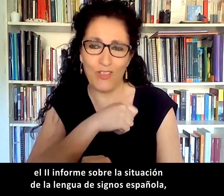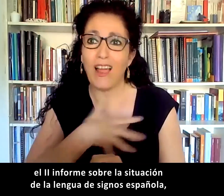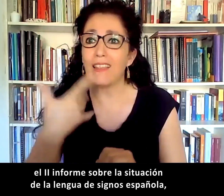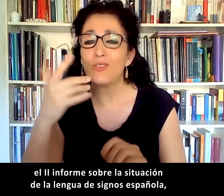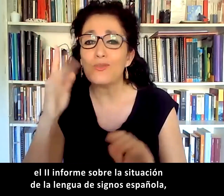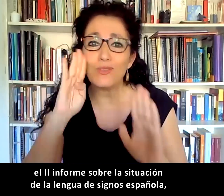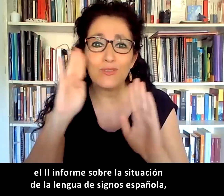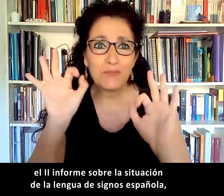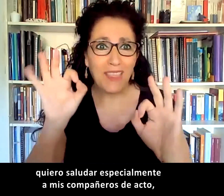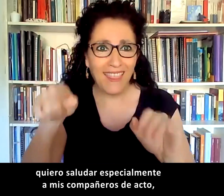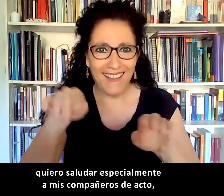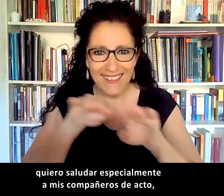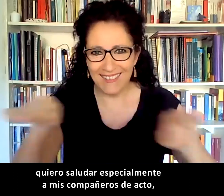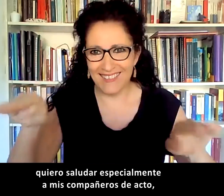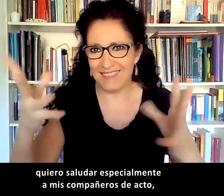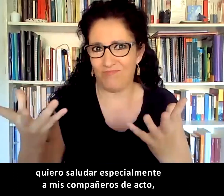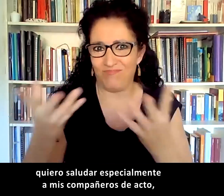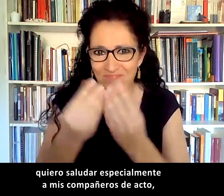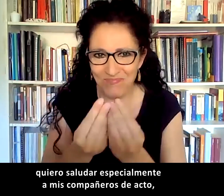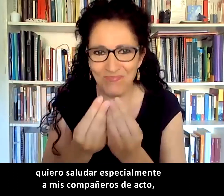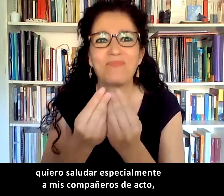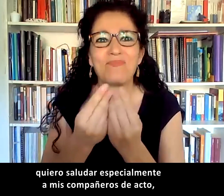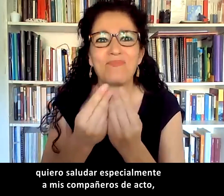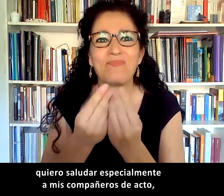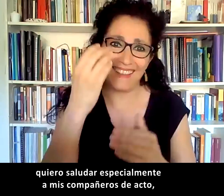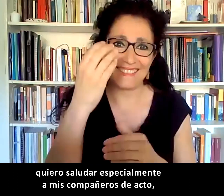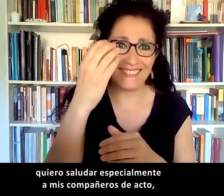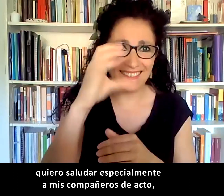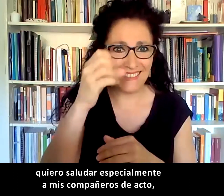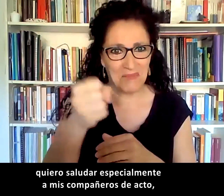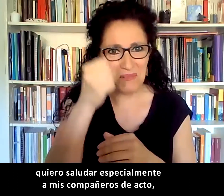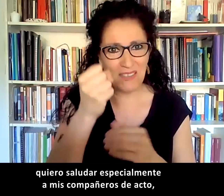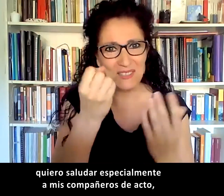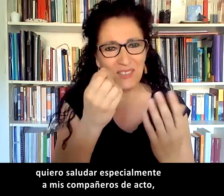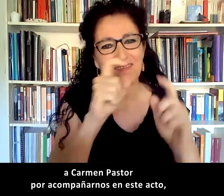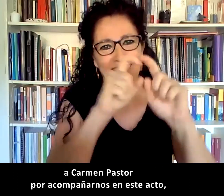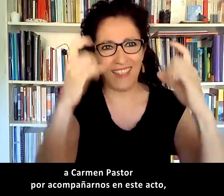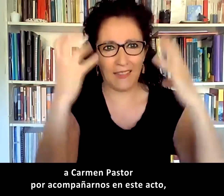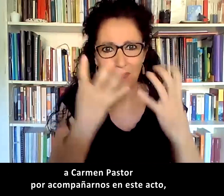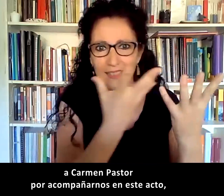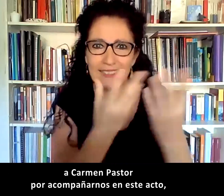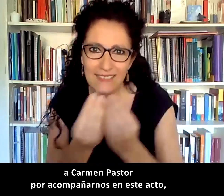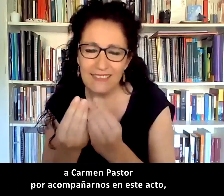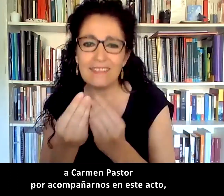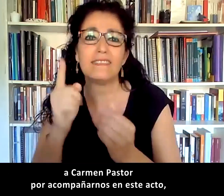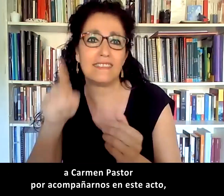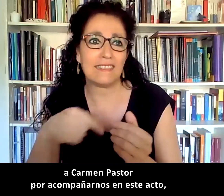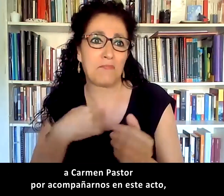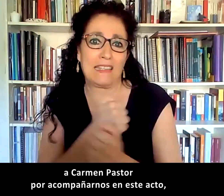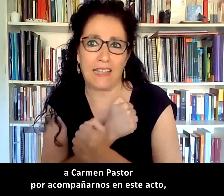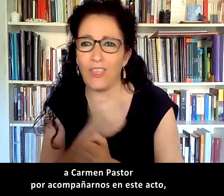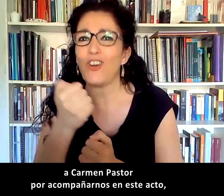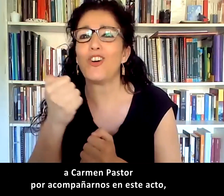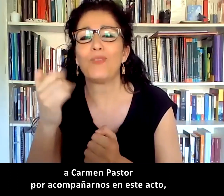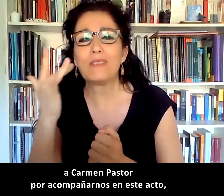presentando el segundo informe sobre la situación de la lengua de signos española. Quiero saludar especialmente a mis compañeros de acto, a